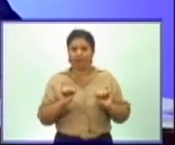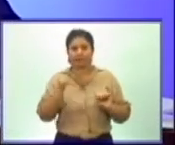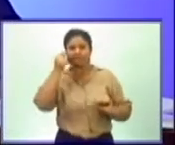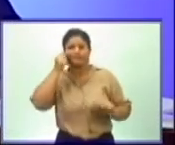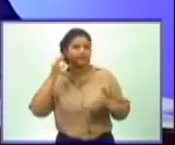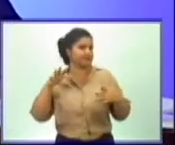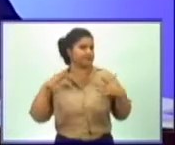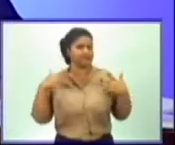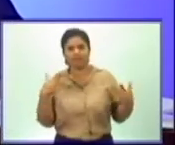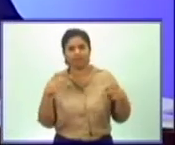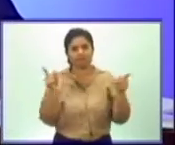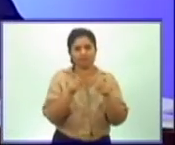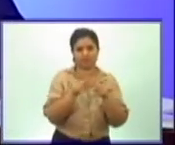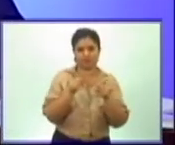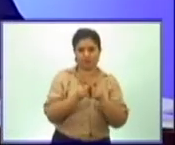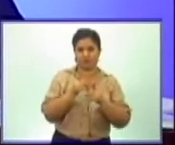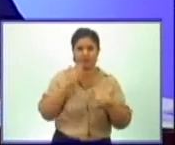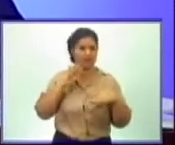resumen, cómo quedaría